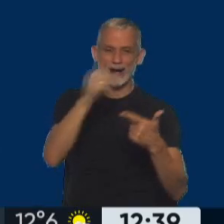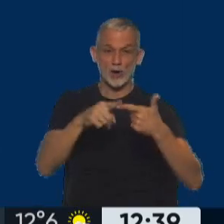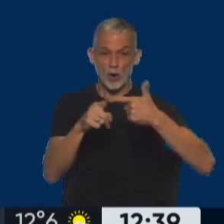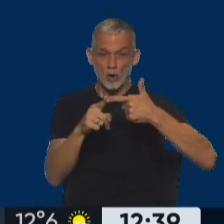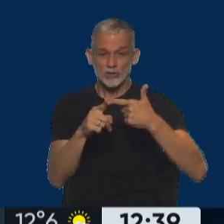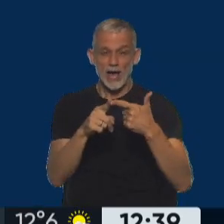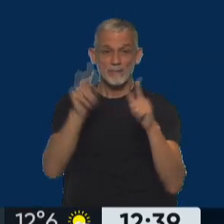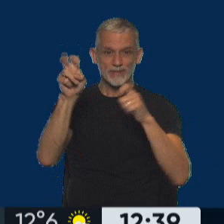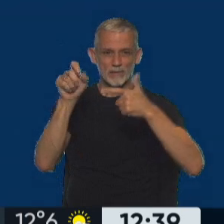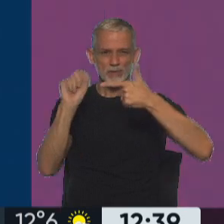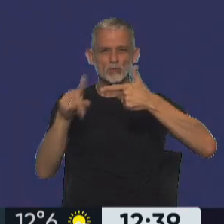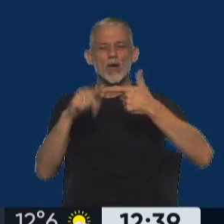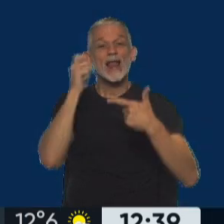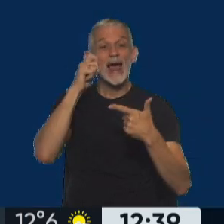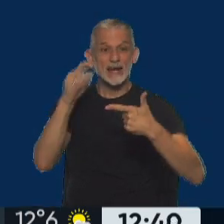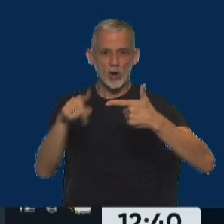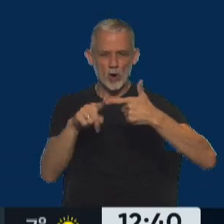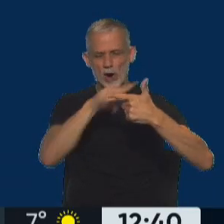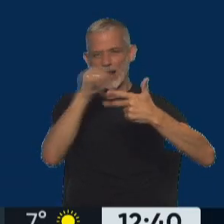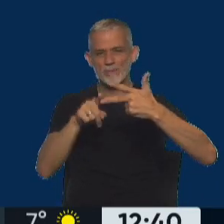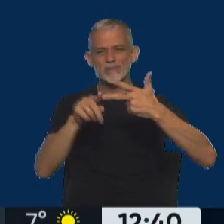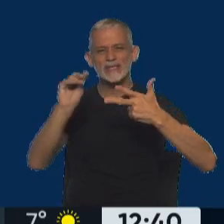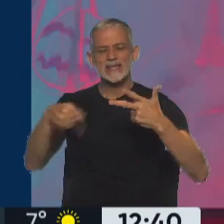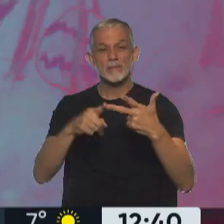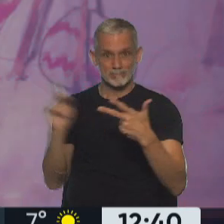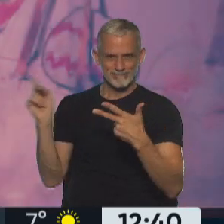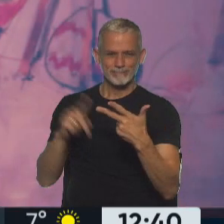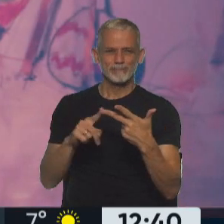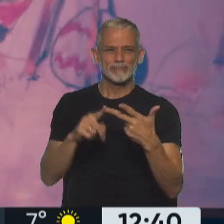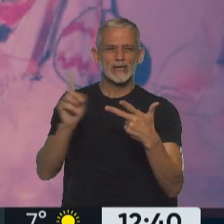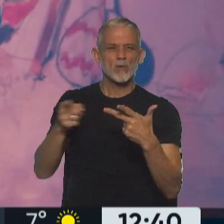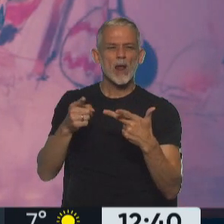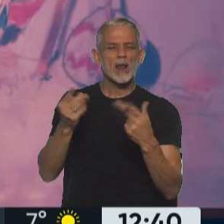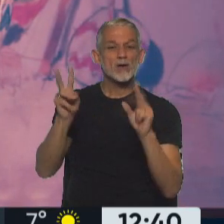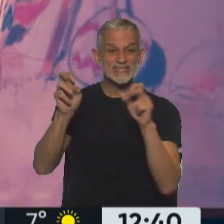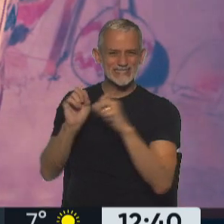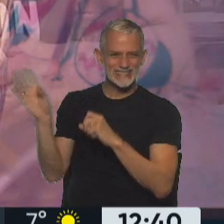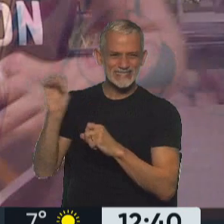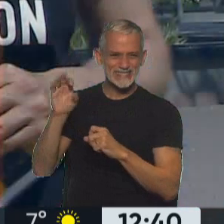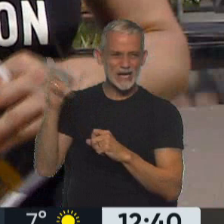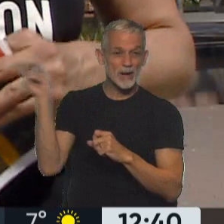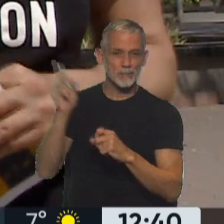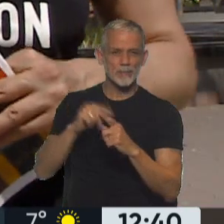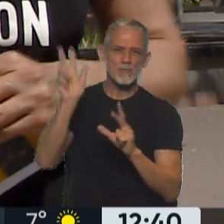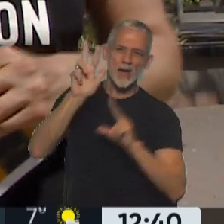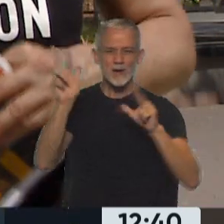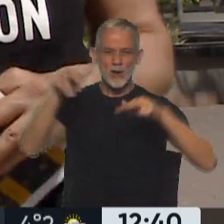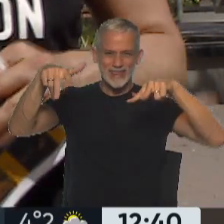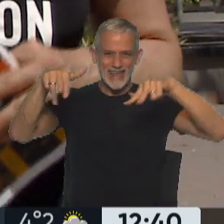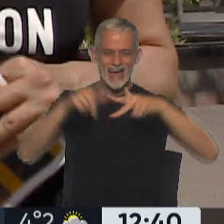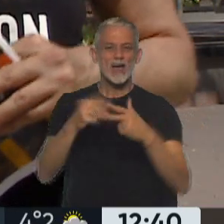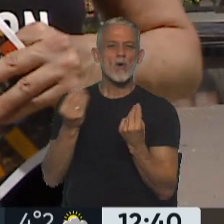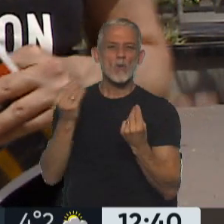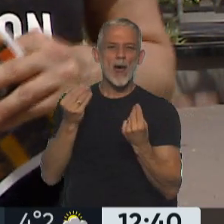que es la obra que representa a La Rioja, y también habrá el momento para ver y disfrutar del teatro de marionetas y varillas de Juan Benbassat